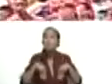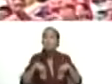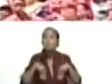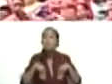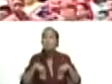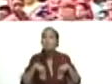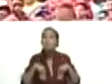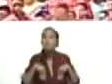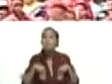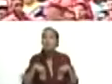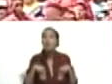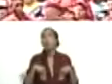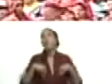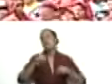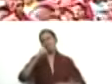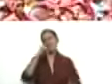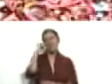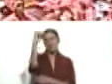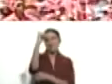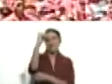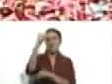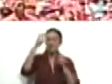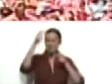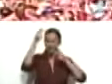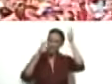¡Que viva el chavismo del siglo XXI!